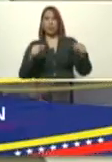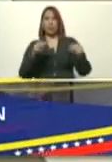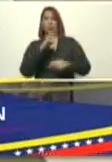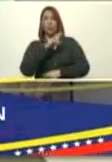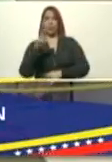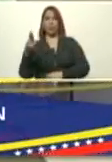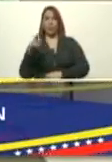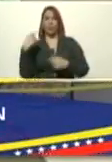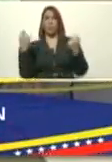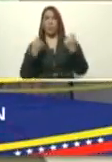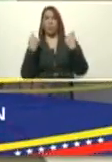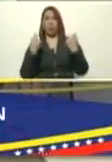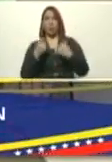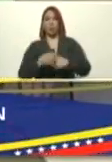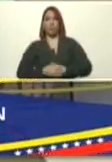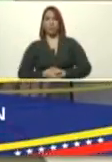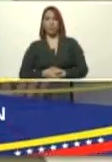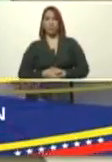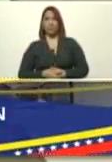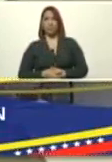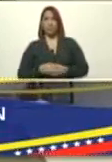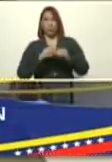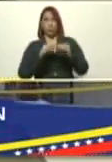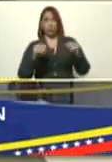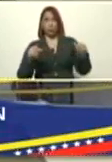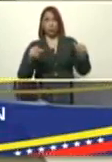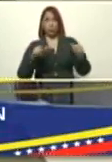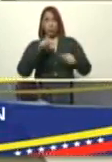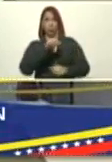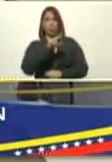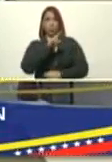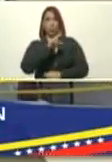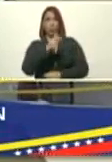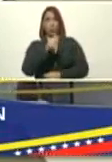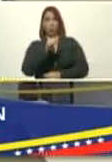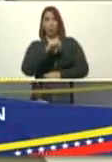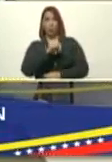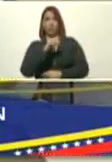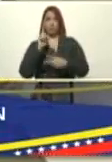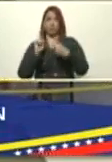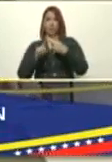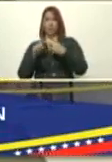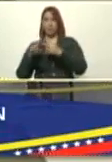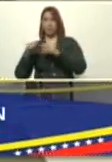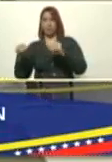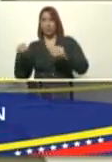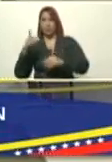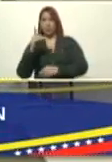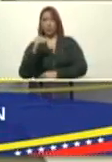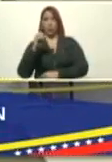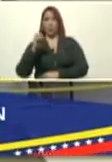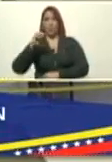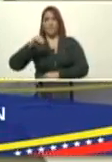populares. El territorio de Lugansk y el territorio de Donetsk